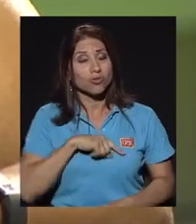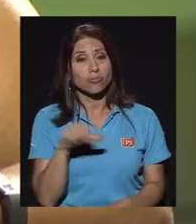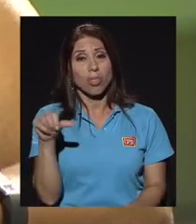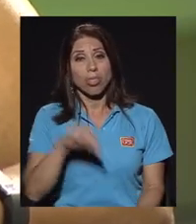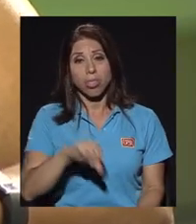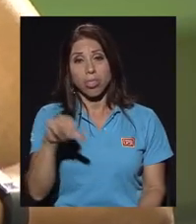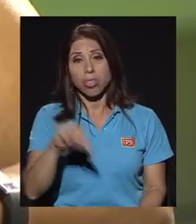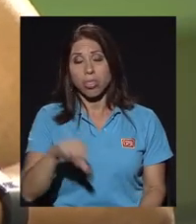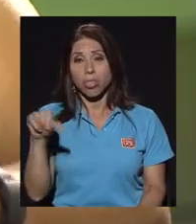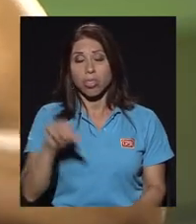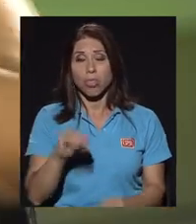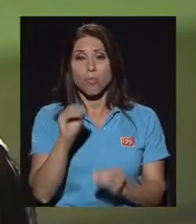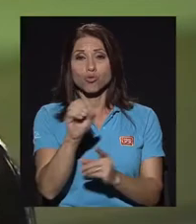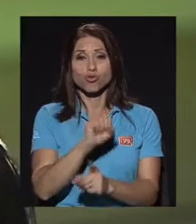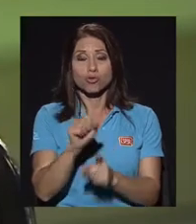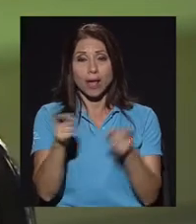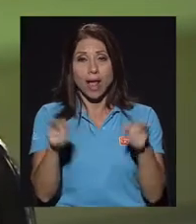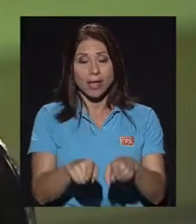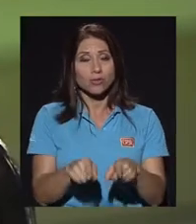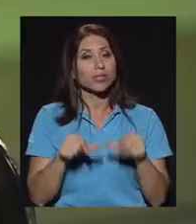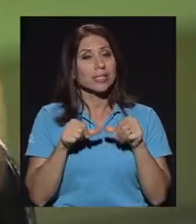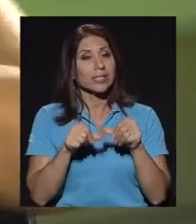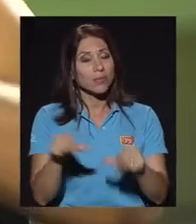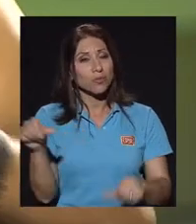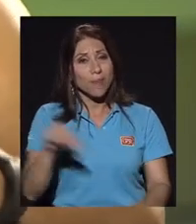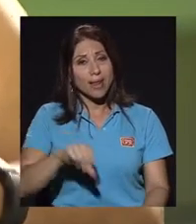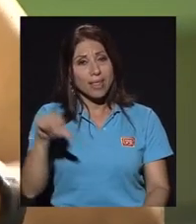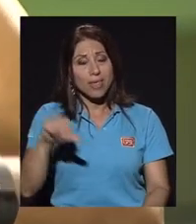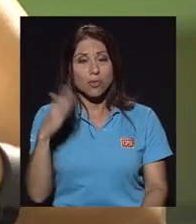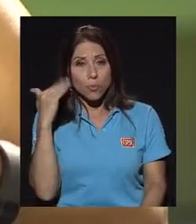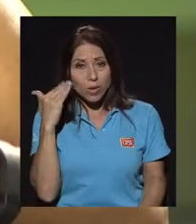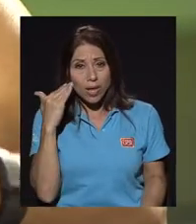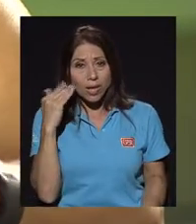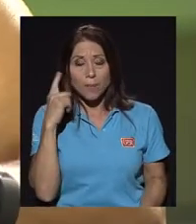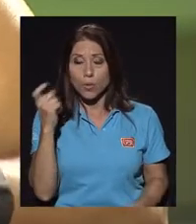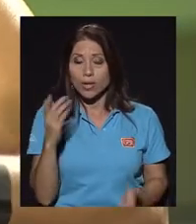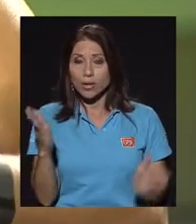casos y seguimos perdiendo porque no hay